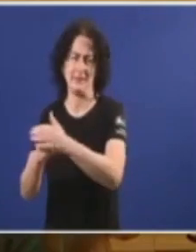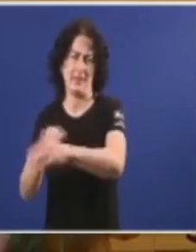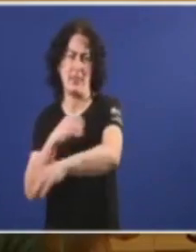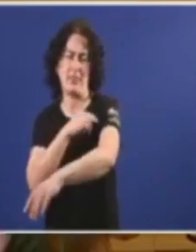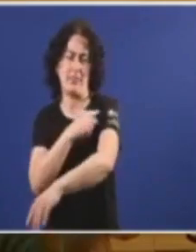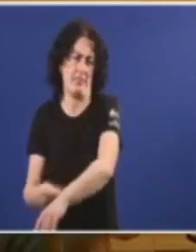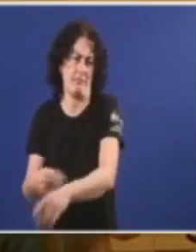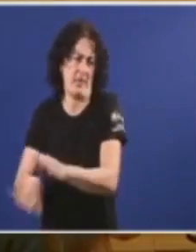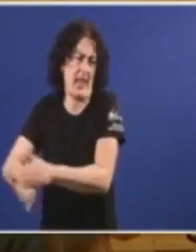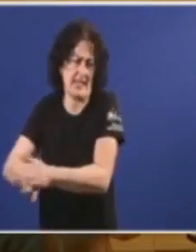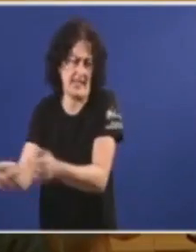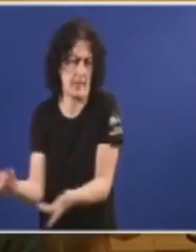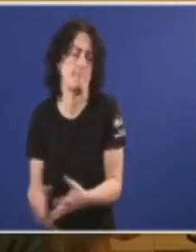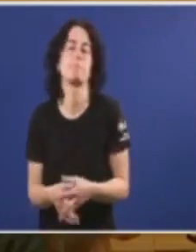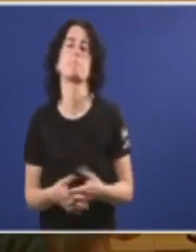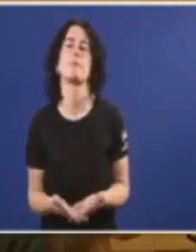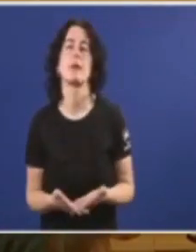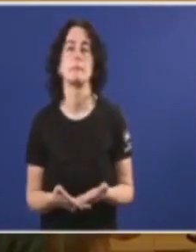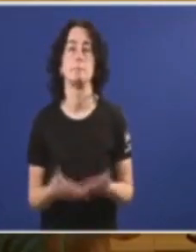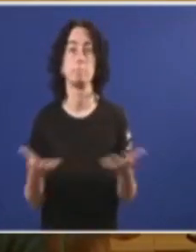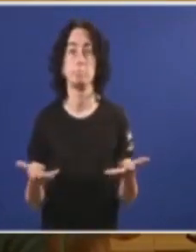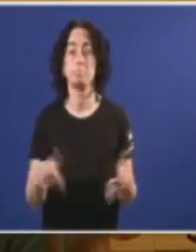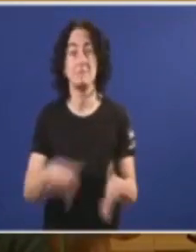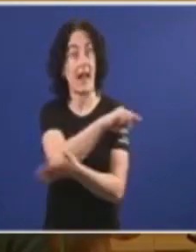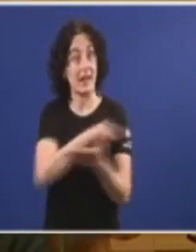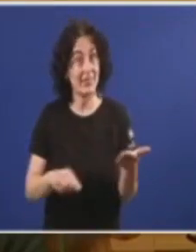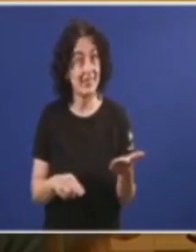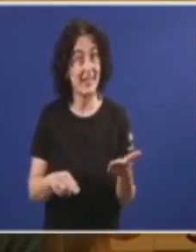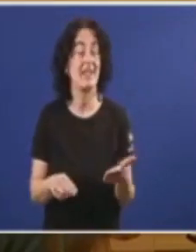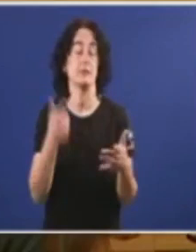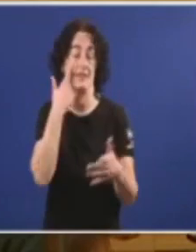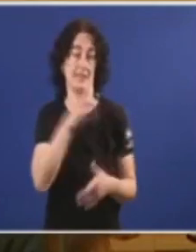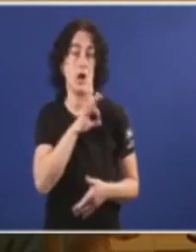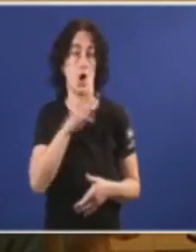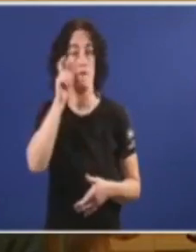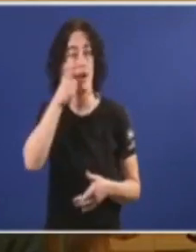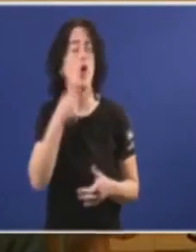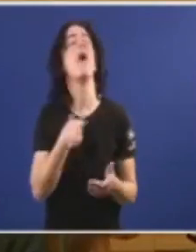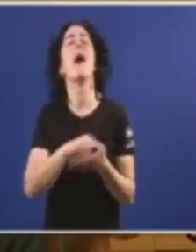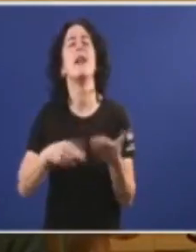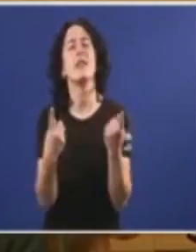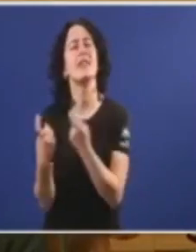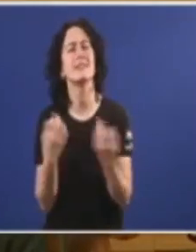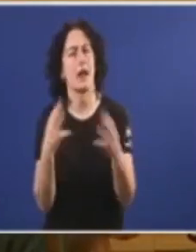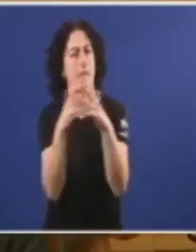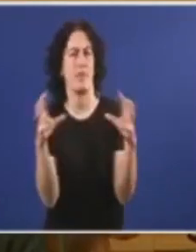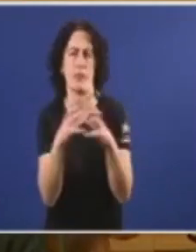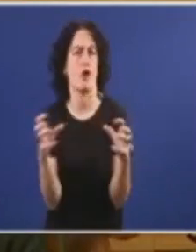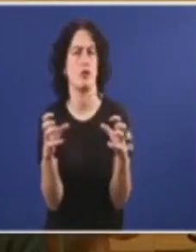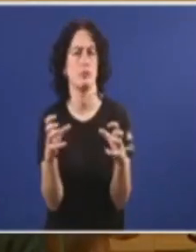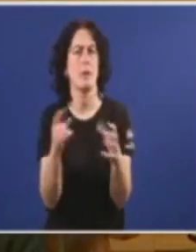explicar nesta Cámara. E miren, Galiza, señor Feijóo, necesita ambicións